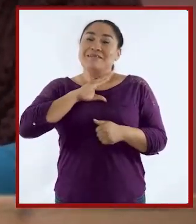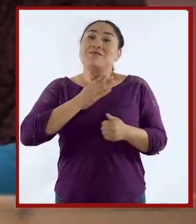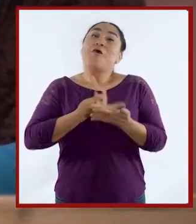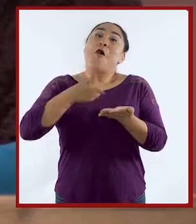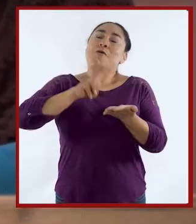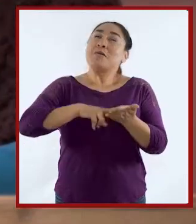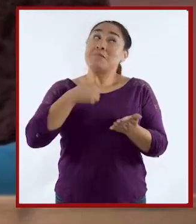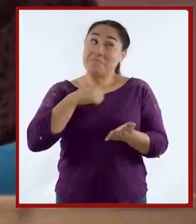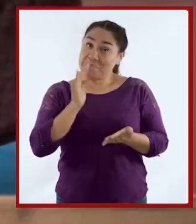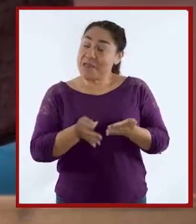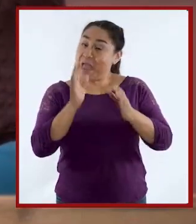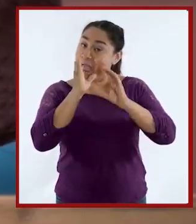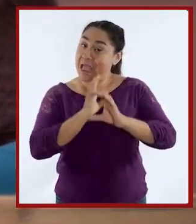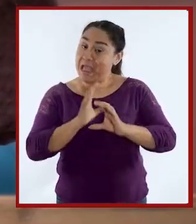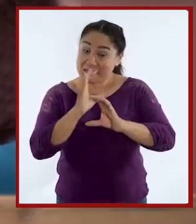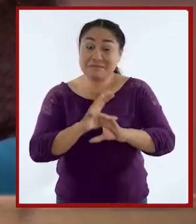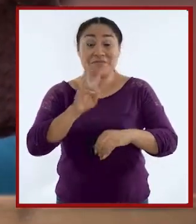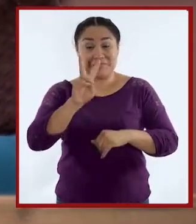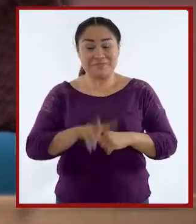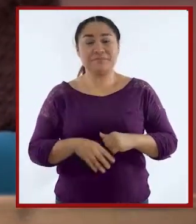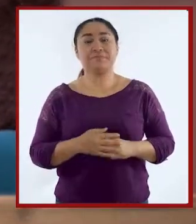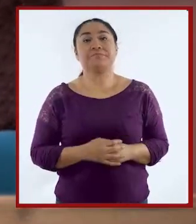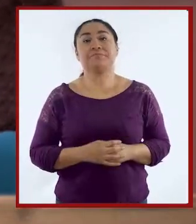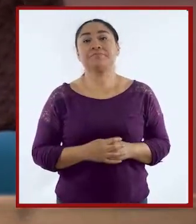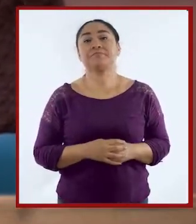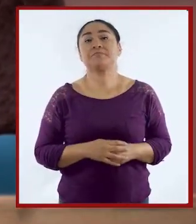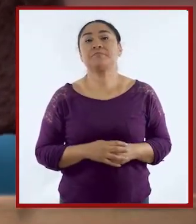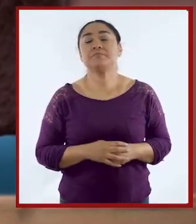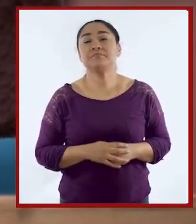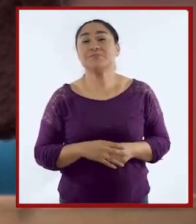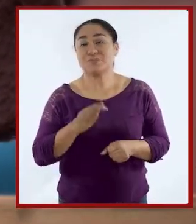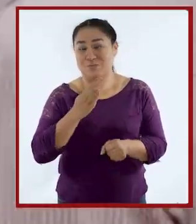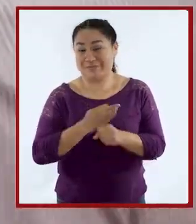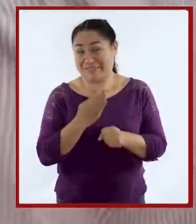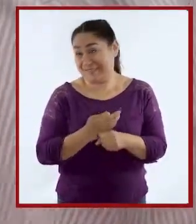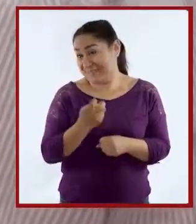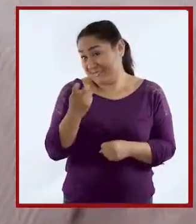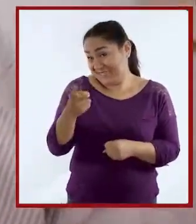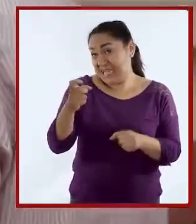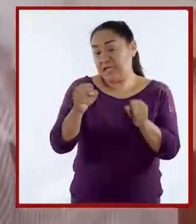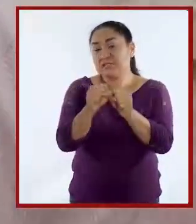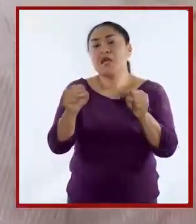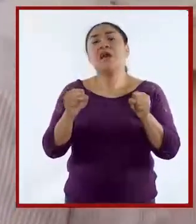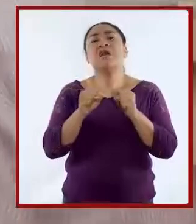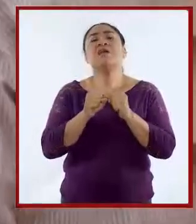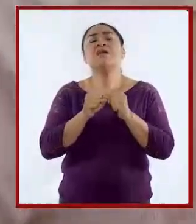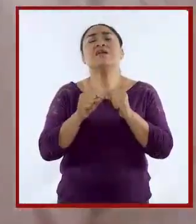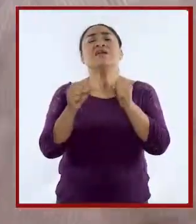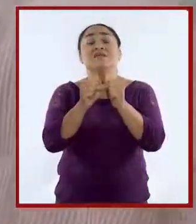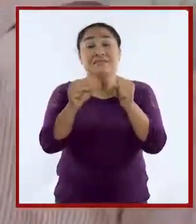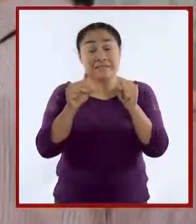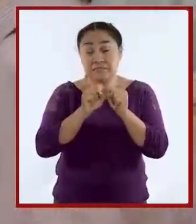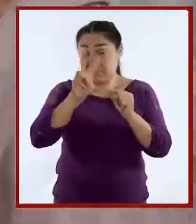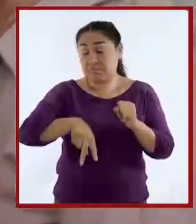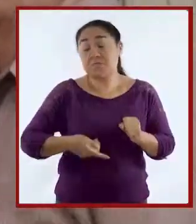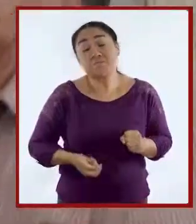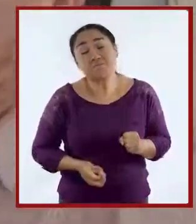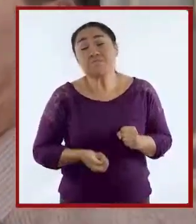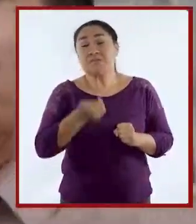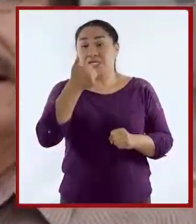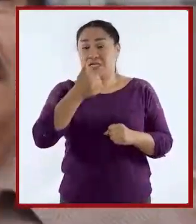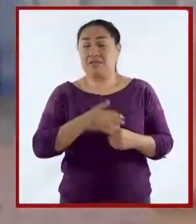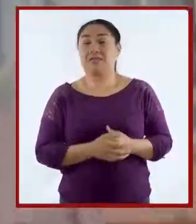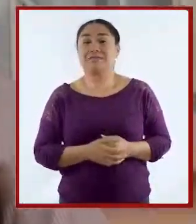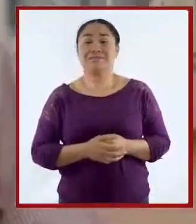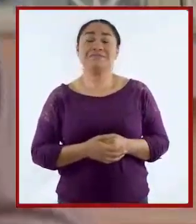podía cantar, pero eran mentiras. Este precisamente es el salón en donde por